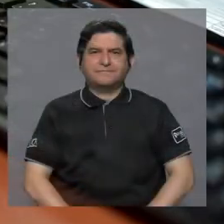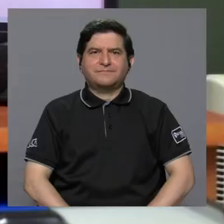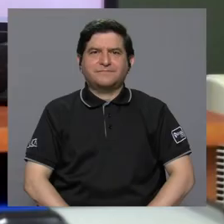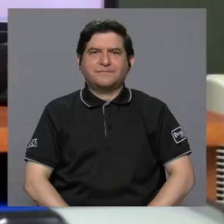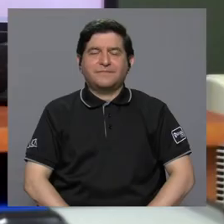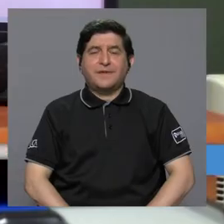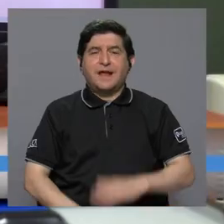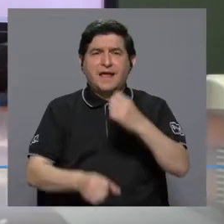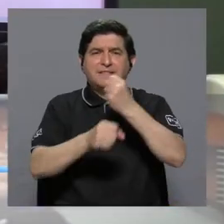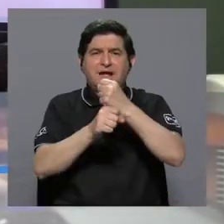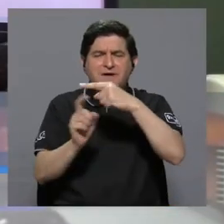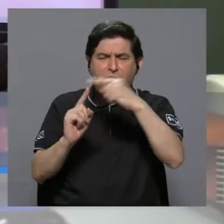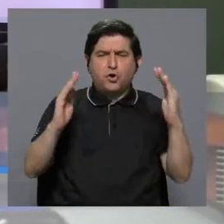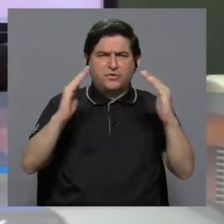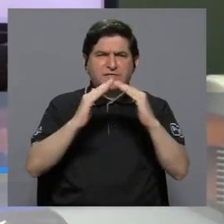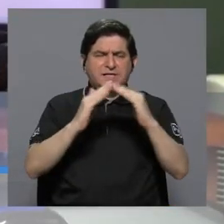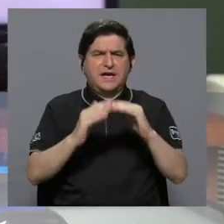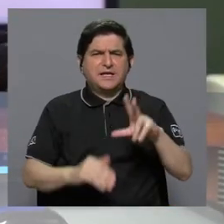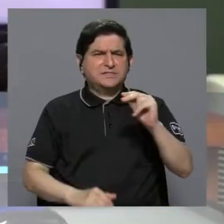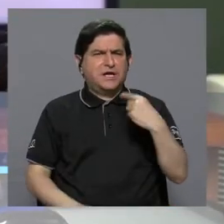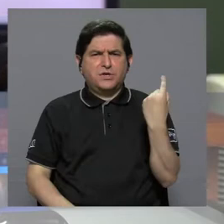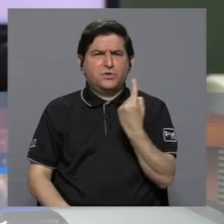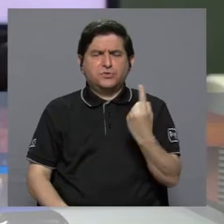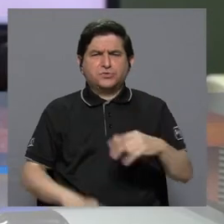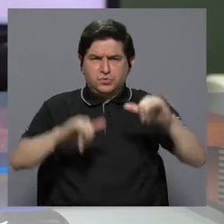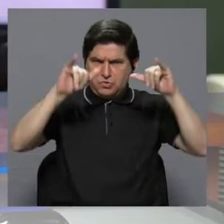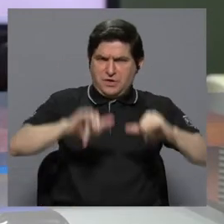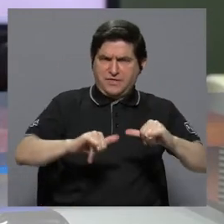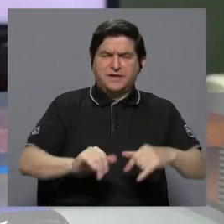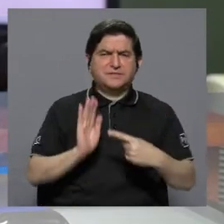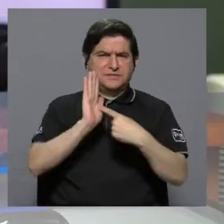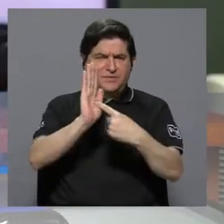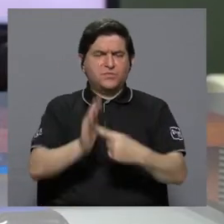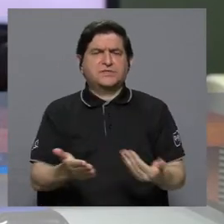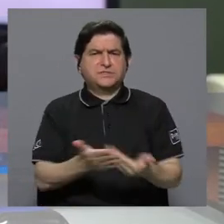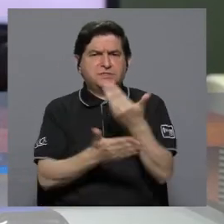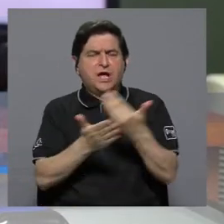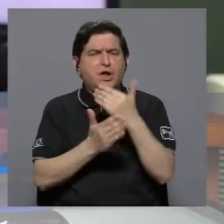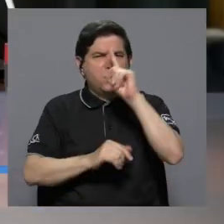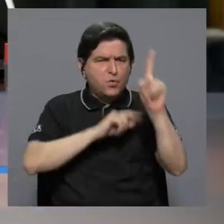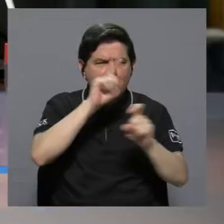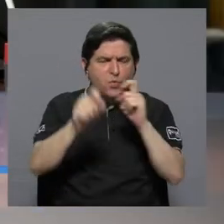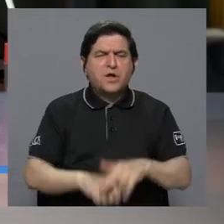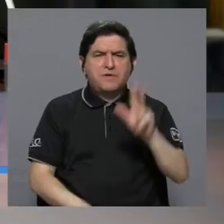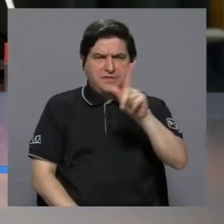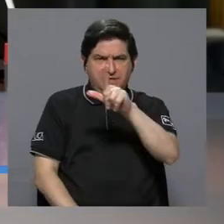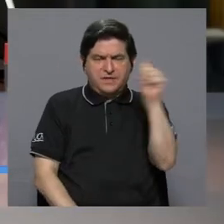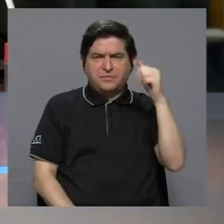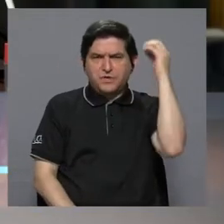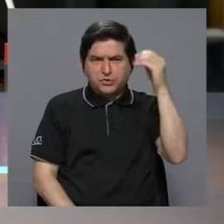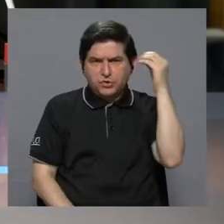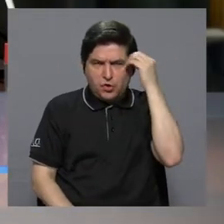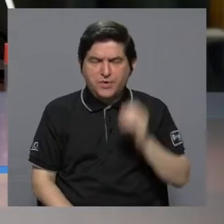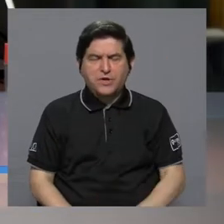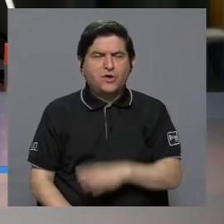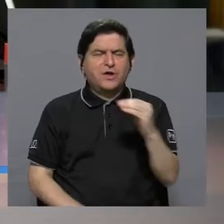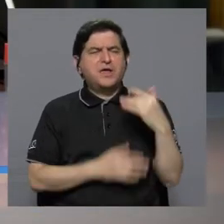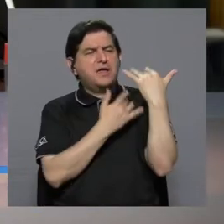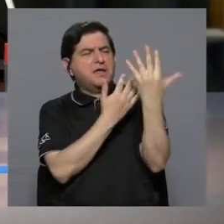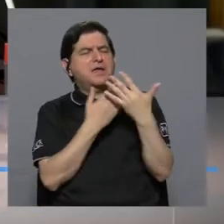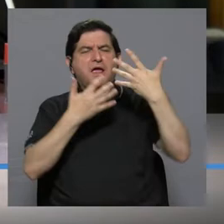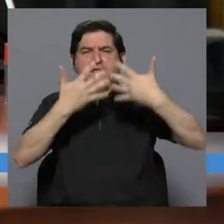El teletrabajo no vino para quedarse, al menos así lo refleja la más reciente encuesta trimestral de opiniones y